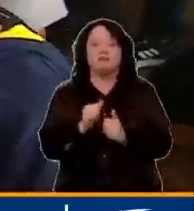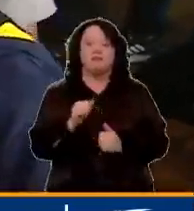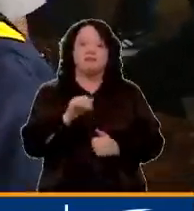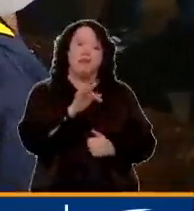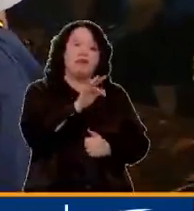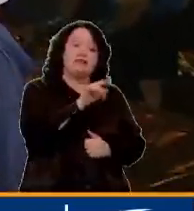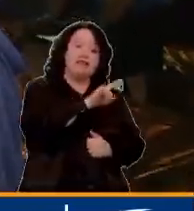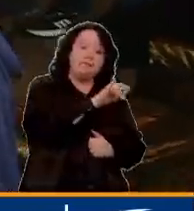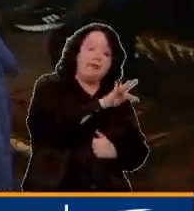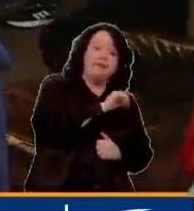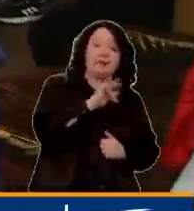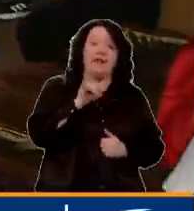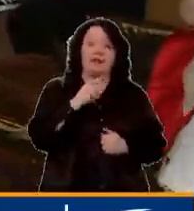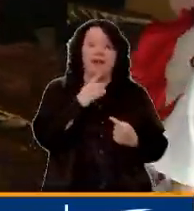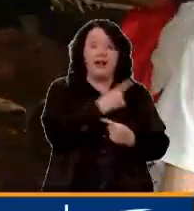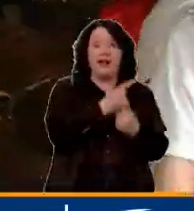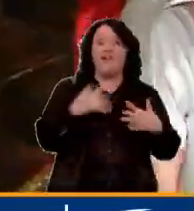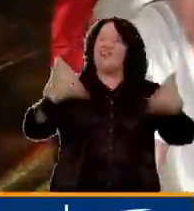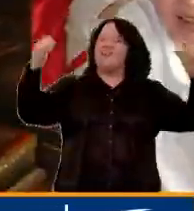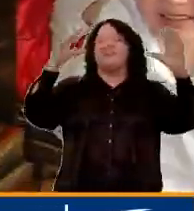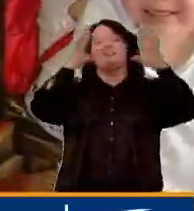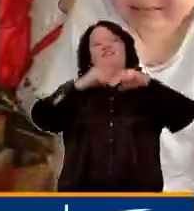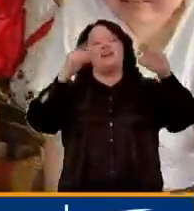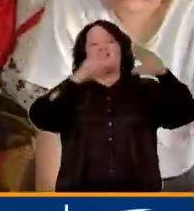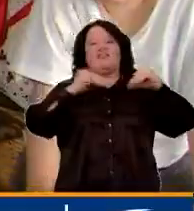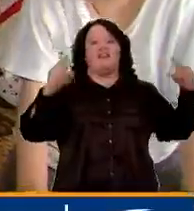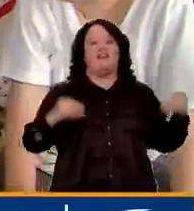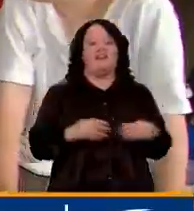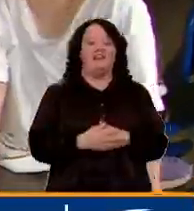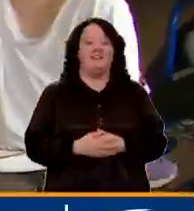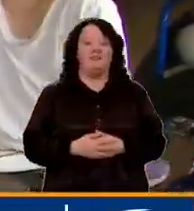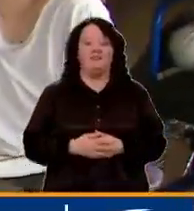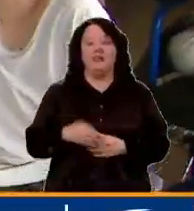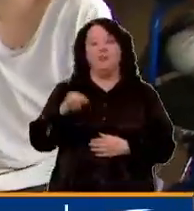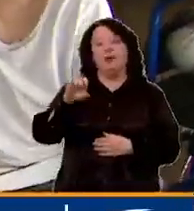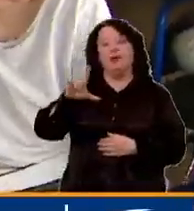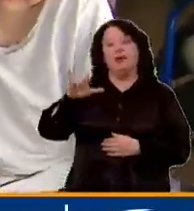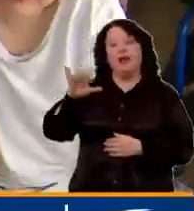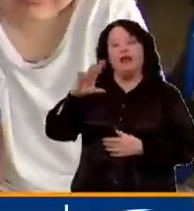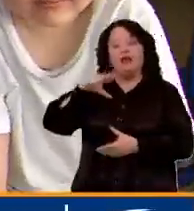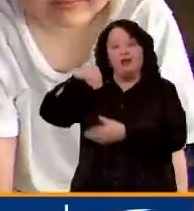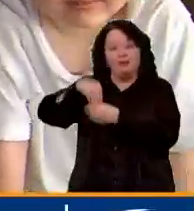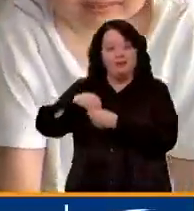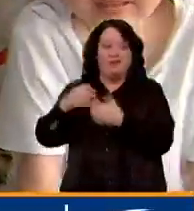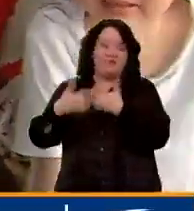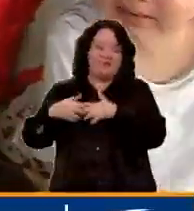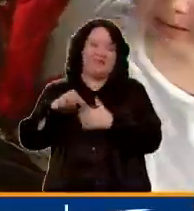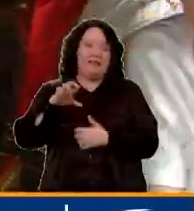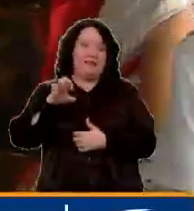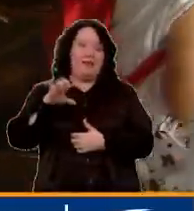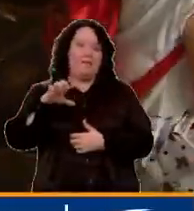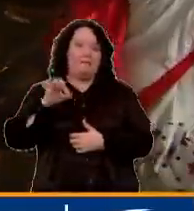Samantha. Samantha, ¿un mensaje de Navidad? ¡Feliz Navidad! ¡Feliz Navidad! Y María Elena de Pepe Ganga. María Elena,